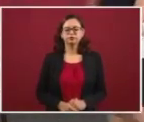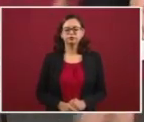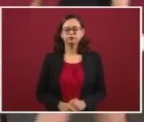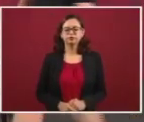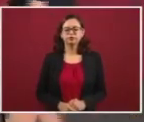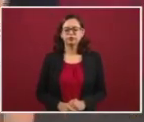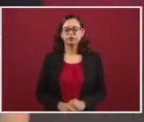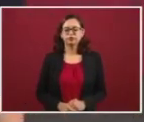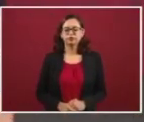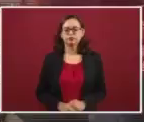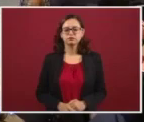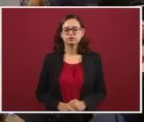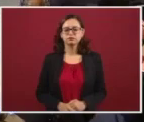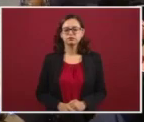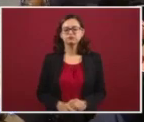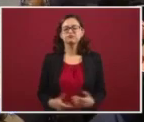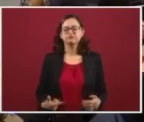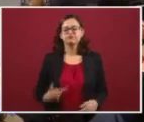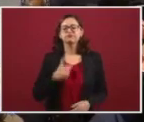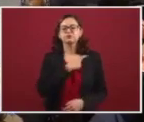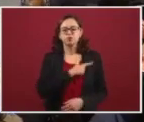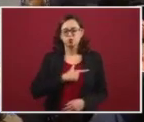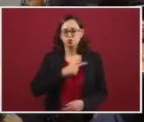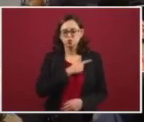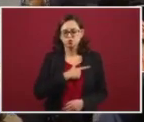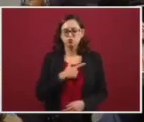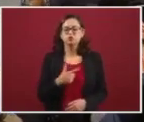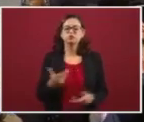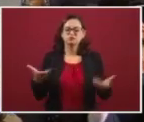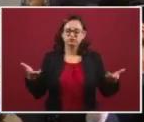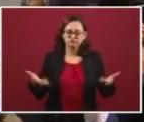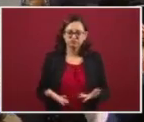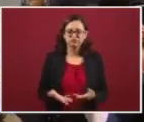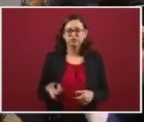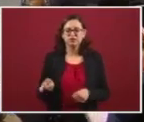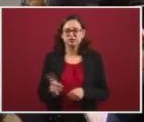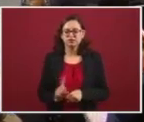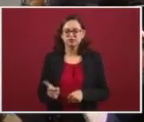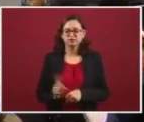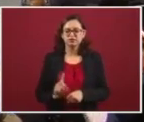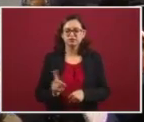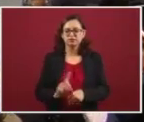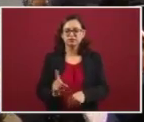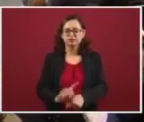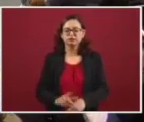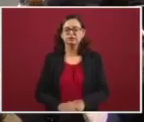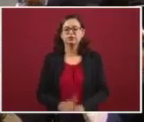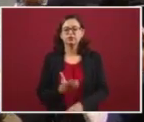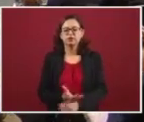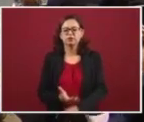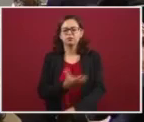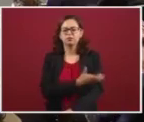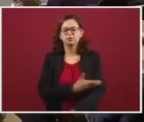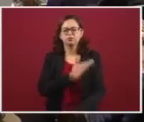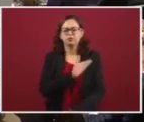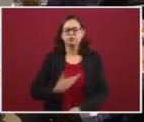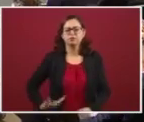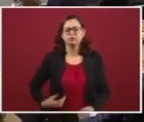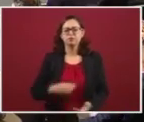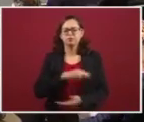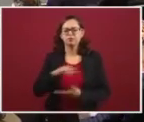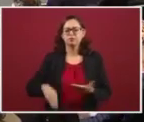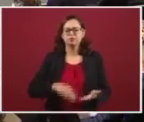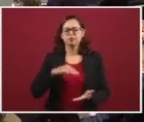estar como todos los días aquí, ahora en compañía de la presidenta municipal